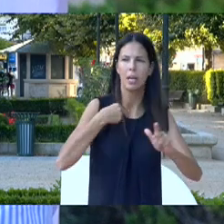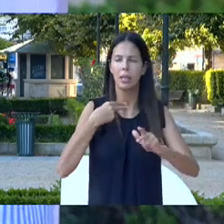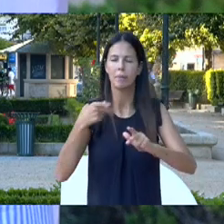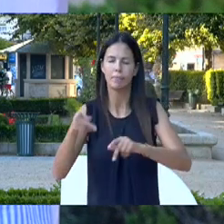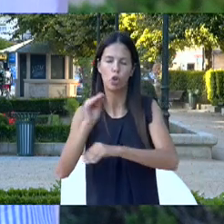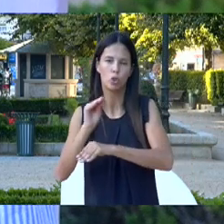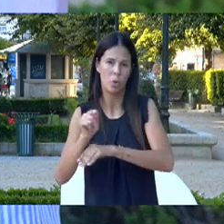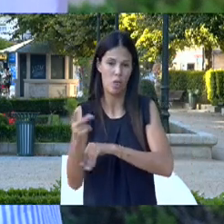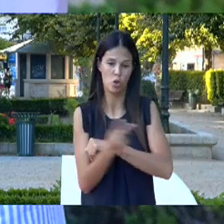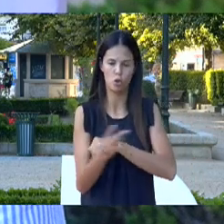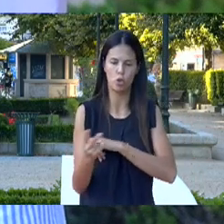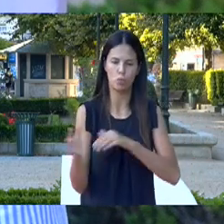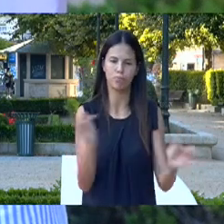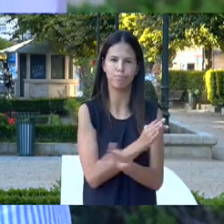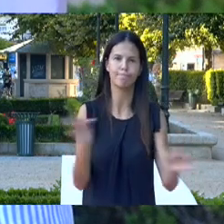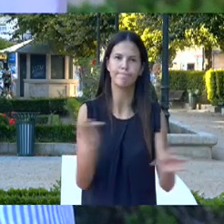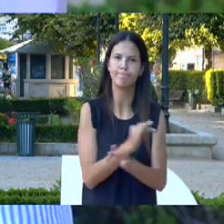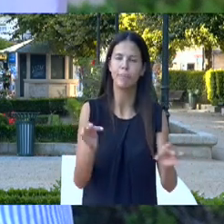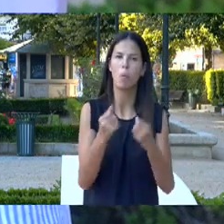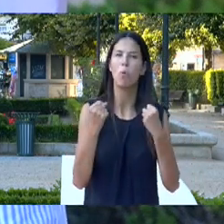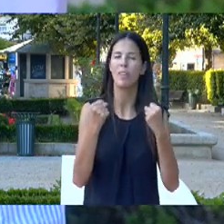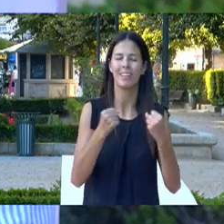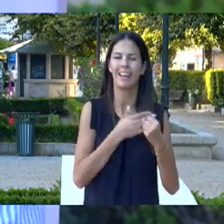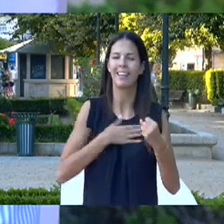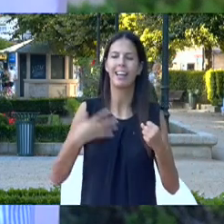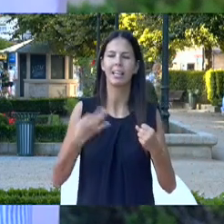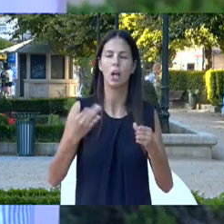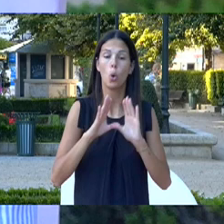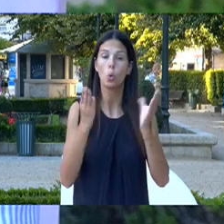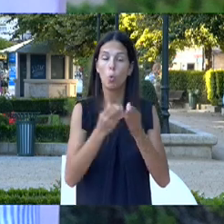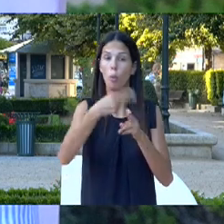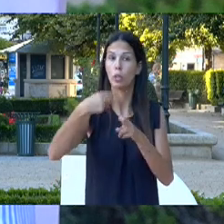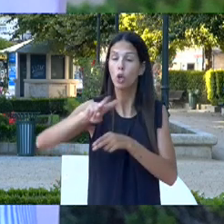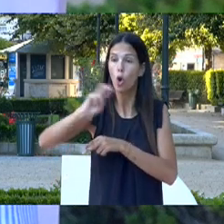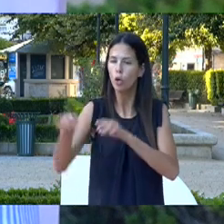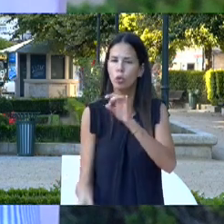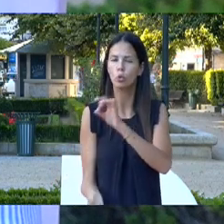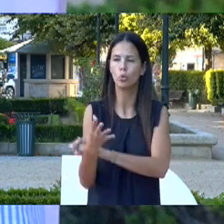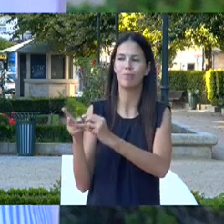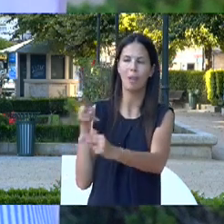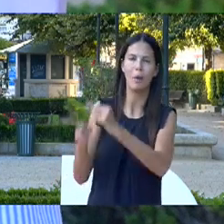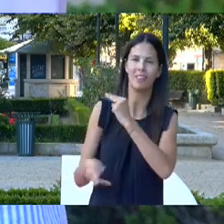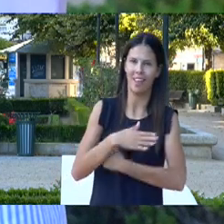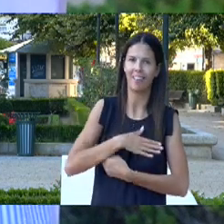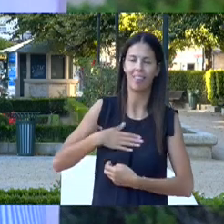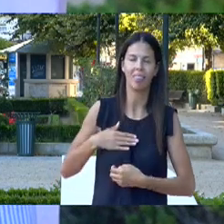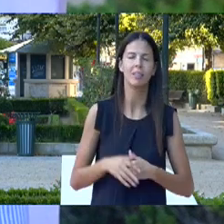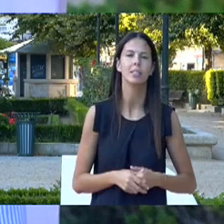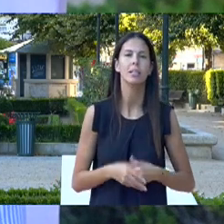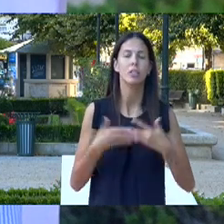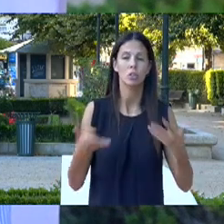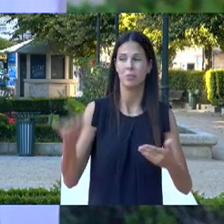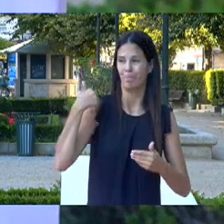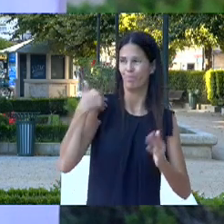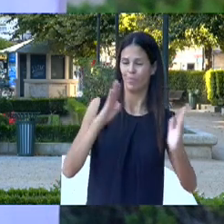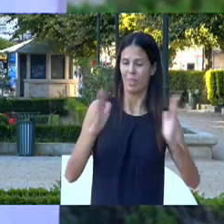poder. E, ademais, impedían a aparición de calquera outro partido político. Daquela,